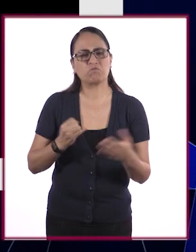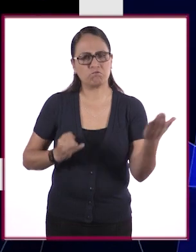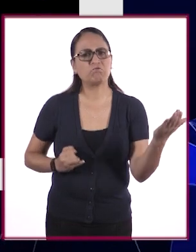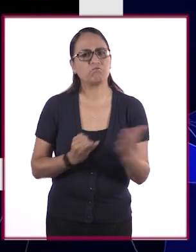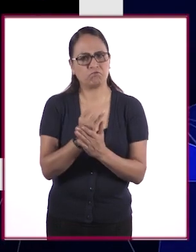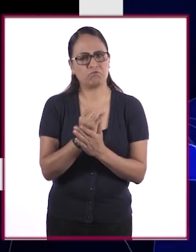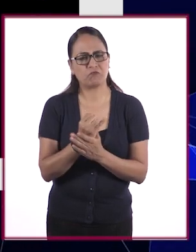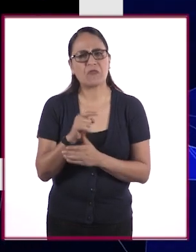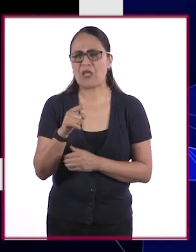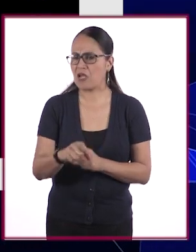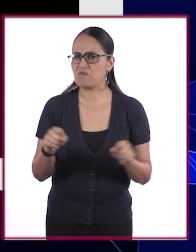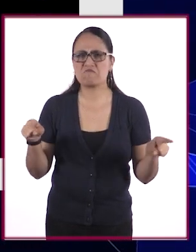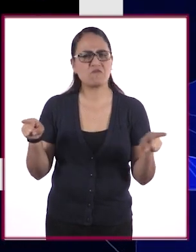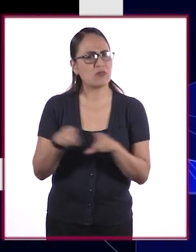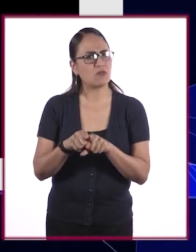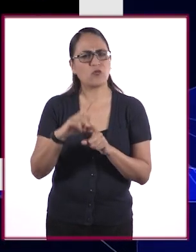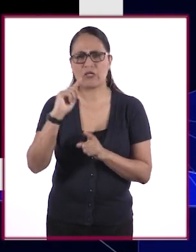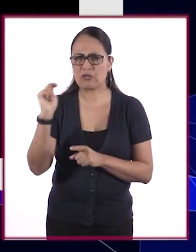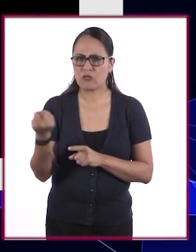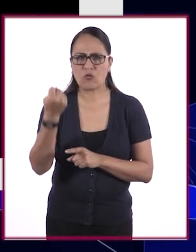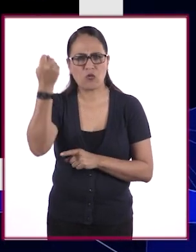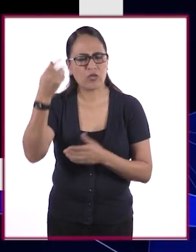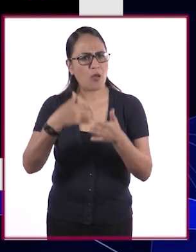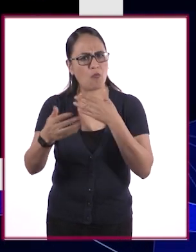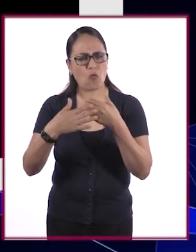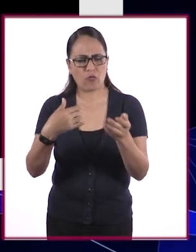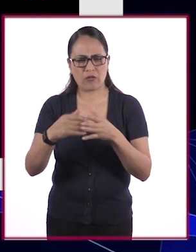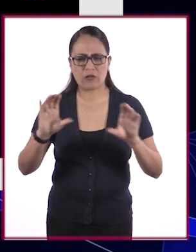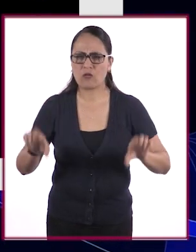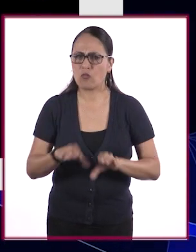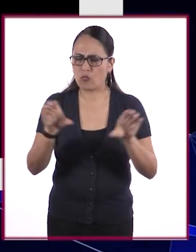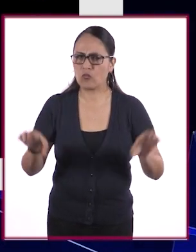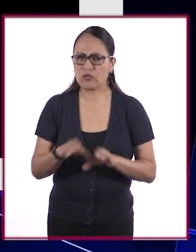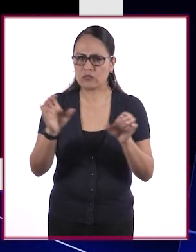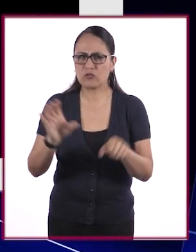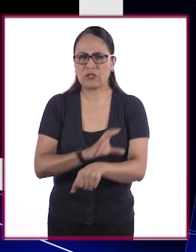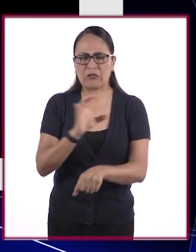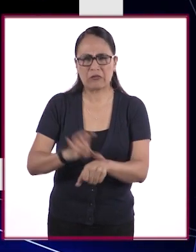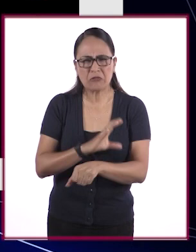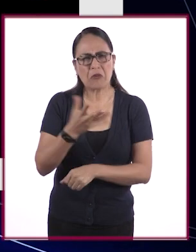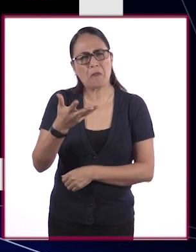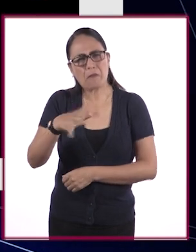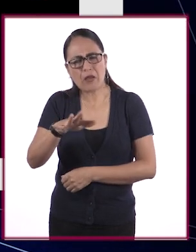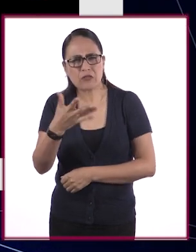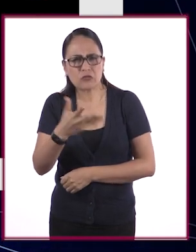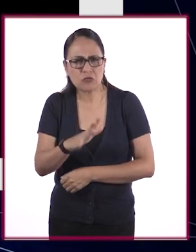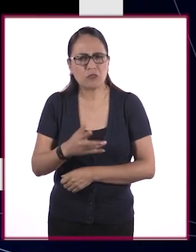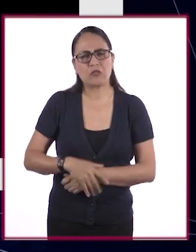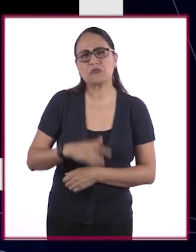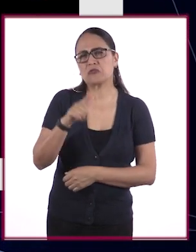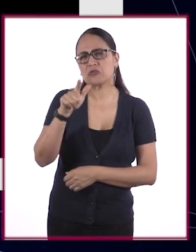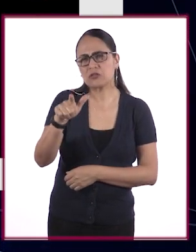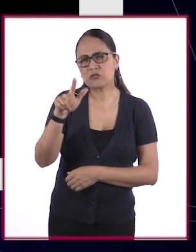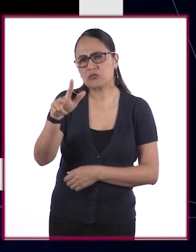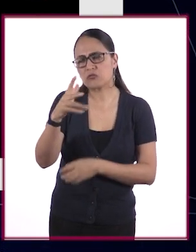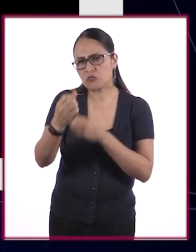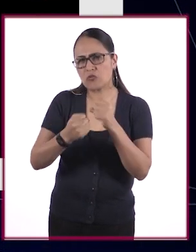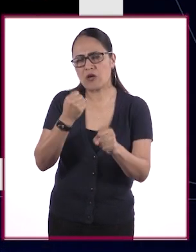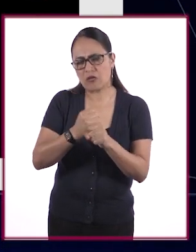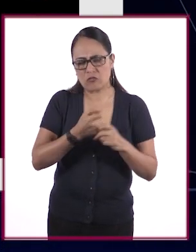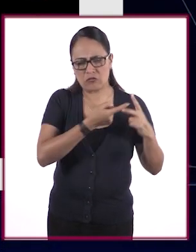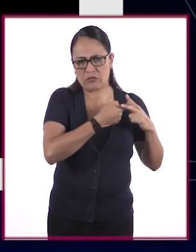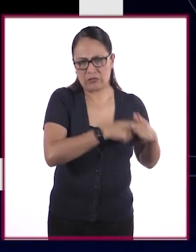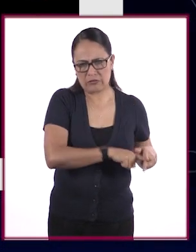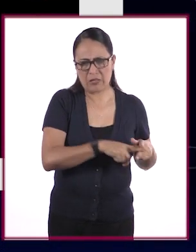que querían entrar a ese nuevo mundo de la computación electrónica. Apenas llevaban las computadoras